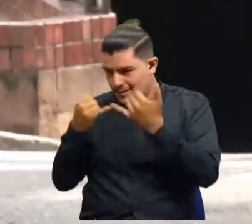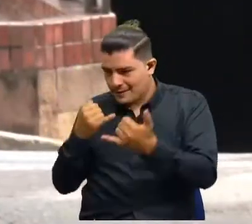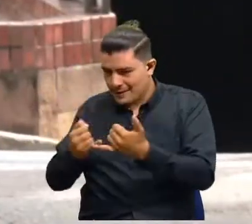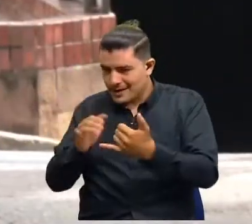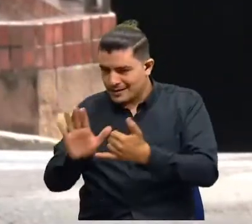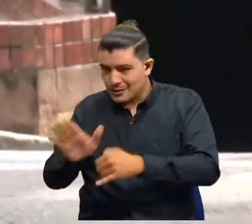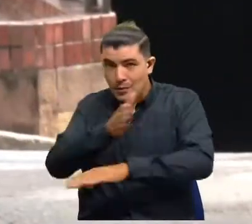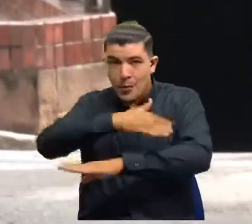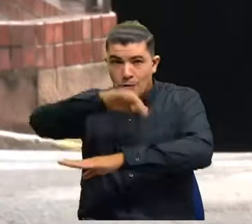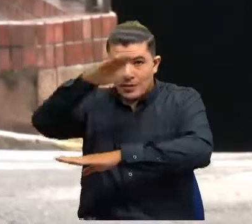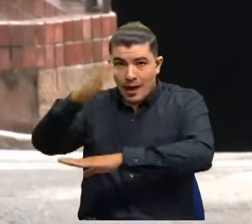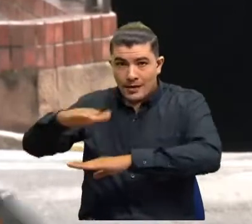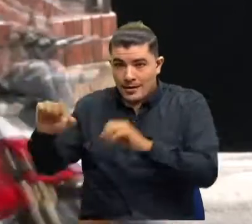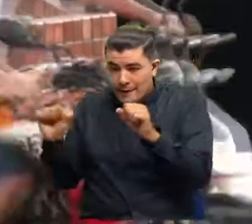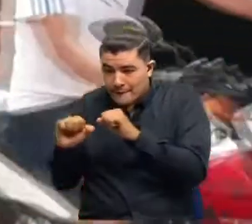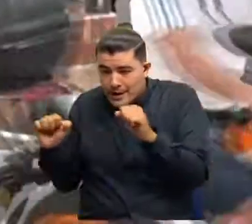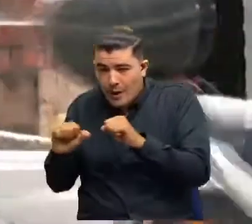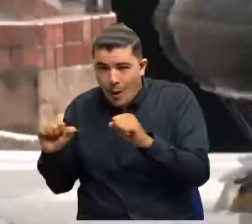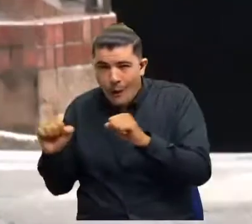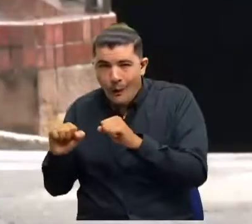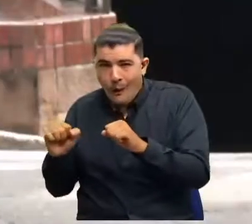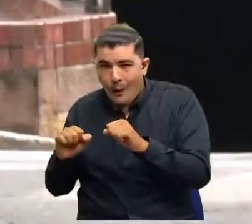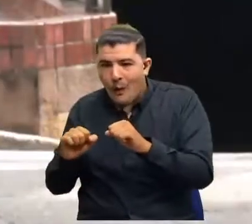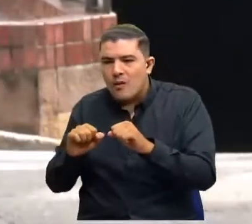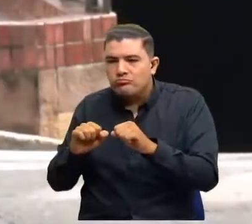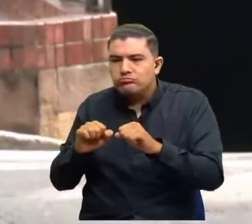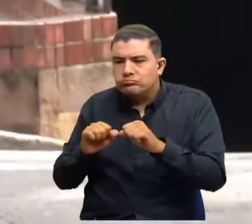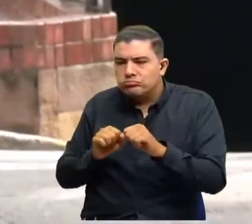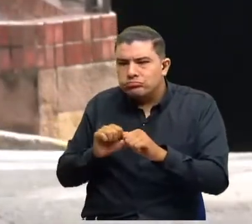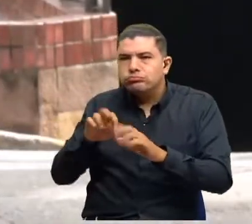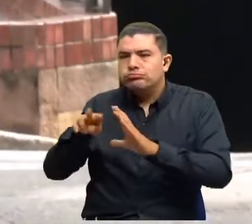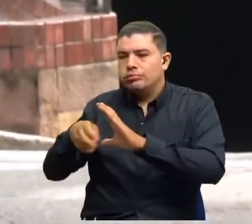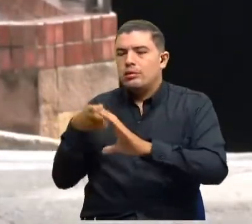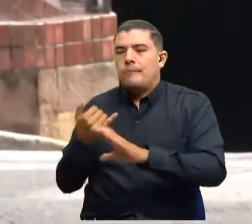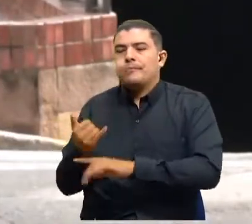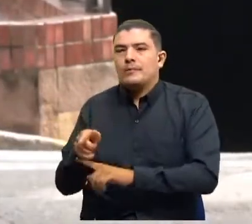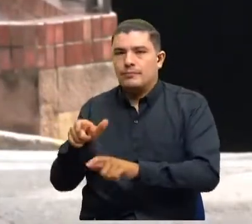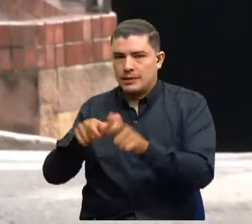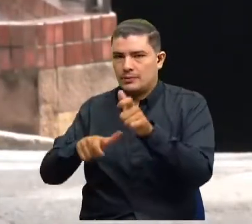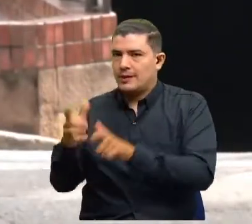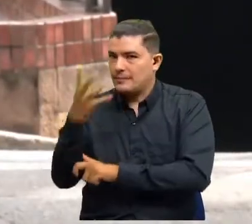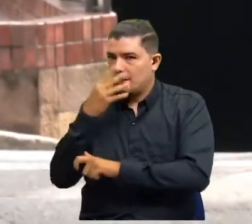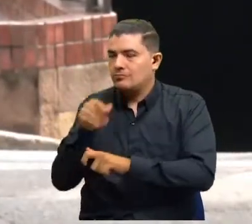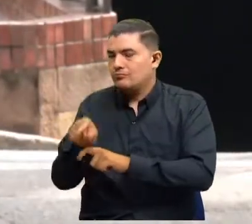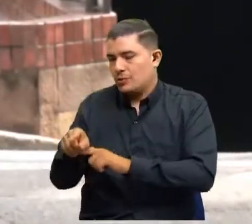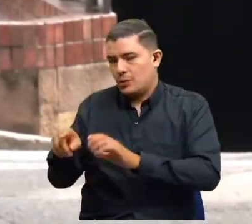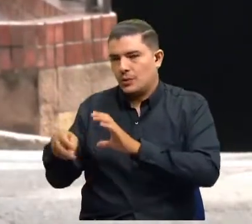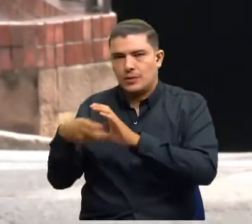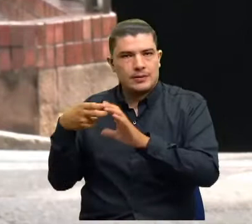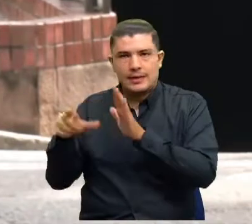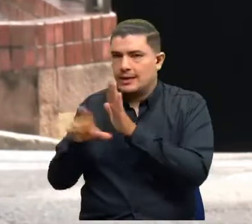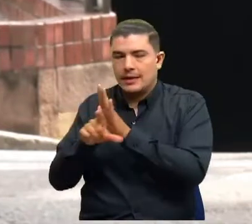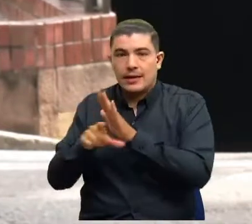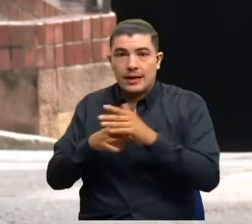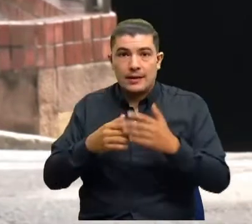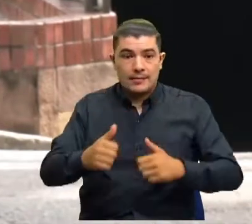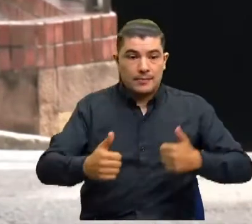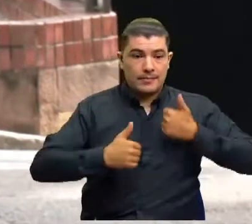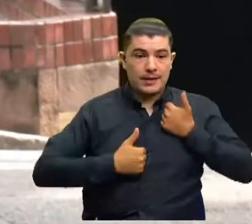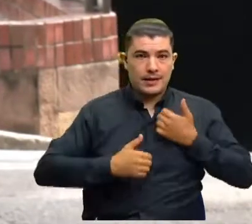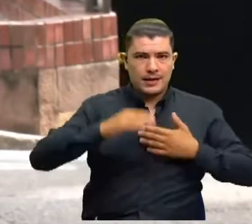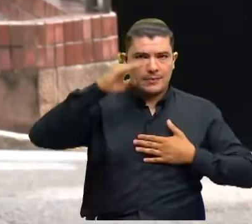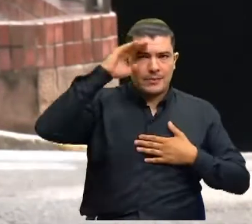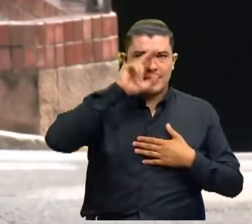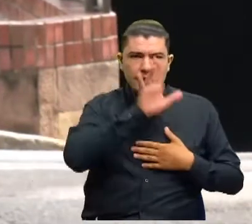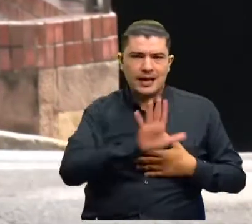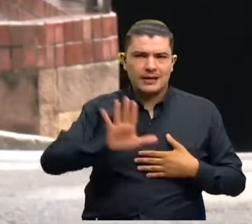lo advirtieron las autoridades. Afortunadamente se logró por parte del ejército y la fiscalía detectar a los